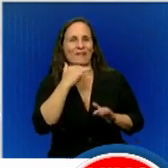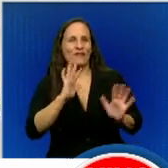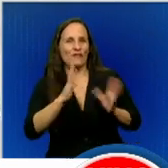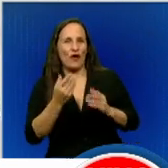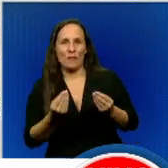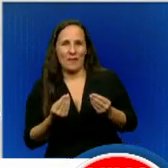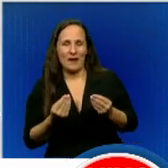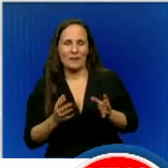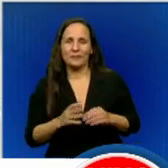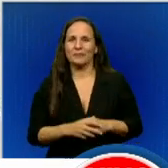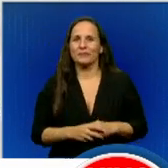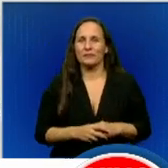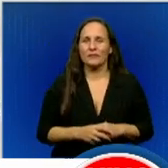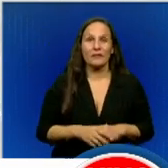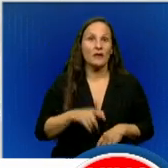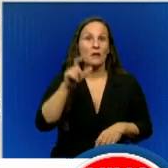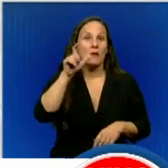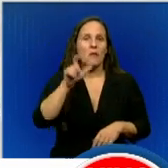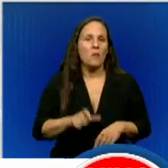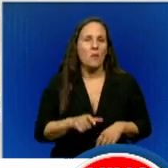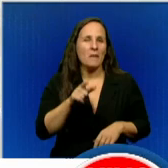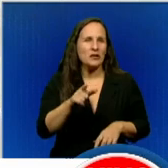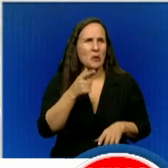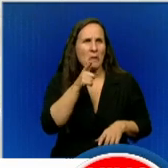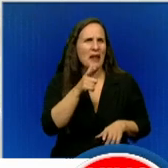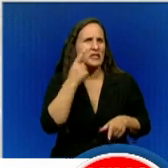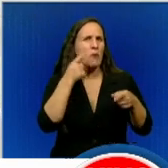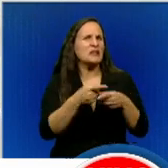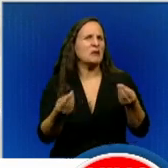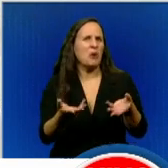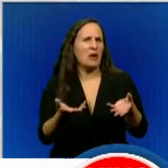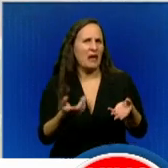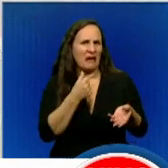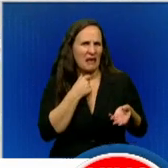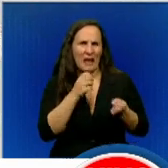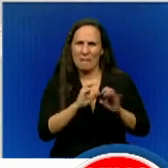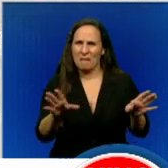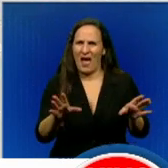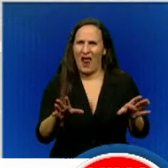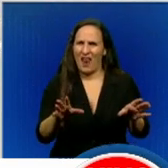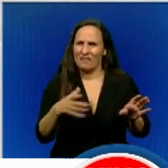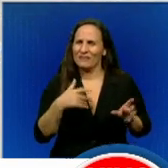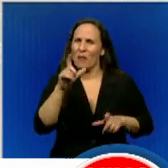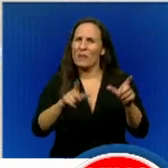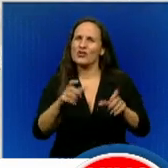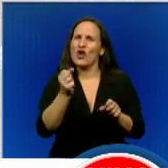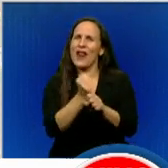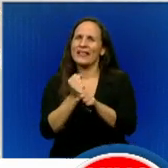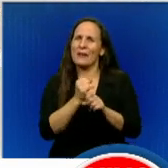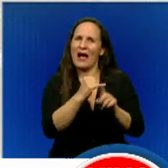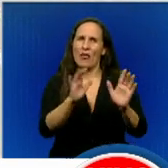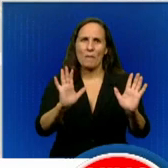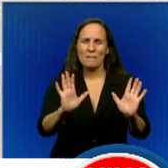solamente un resentido quiere que nos vaya mal porque quieren destruir la clase media productiva destruir las